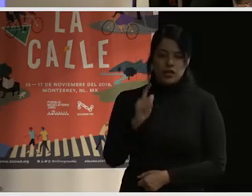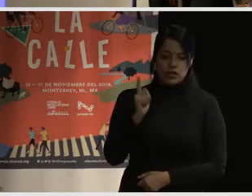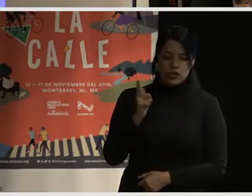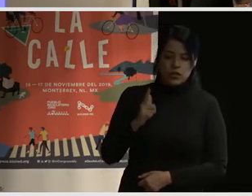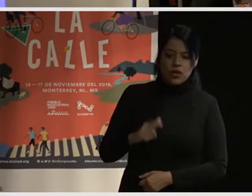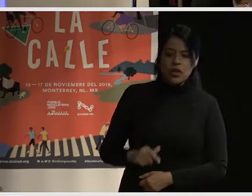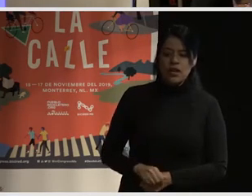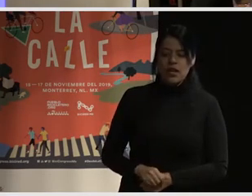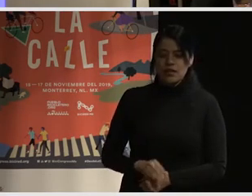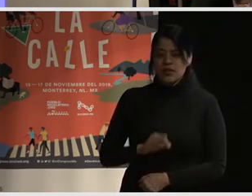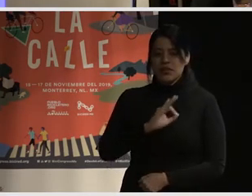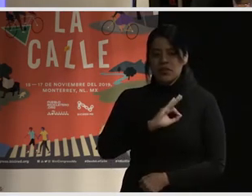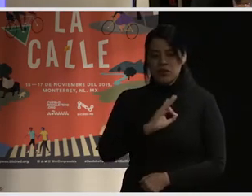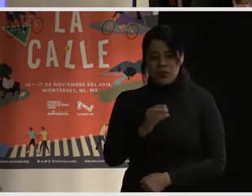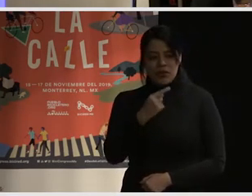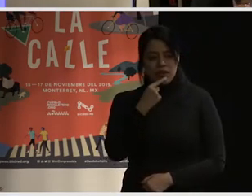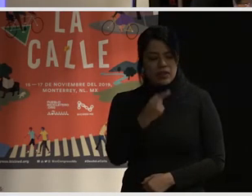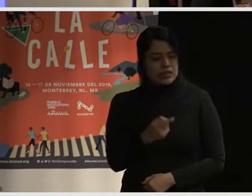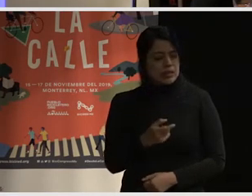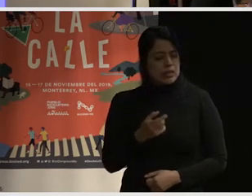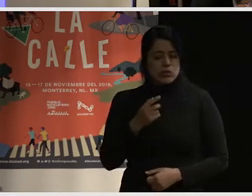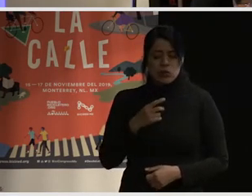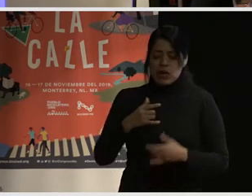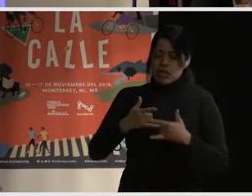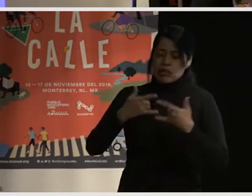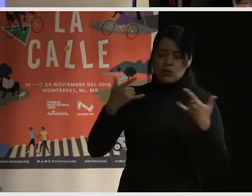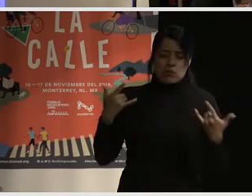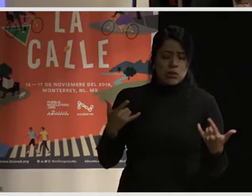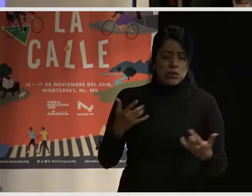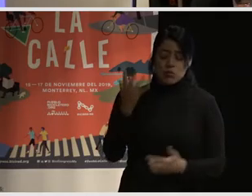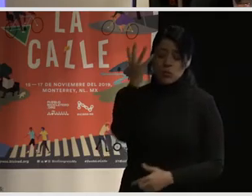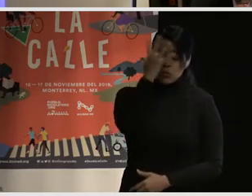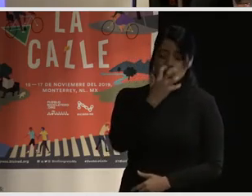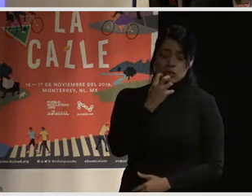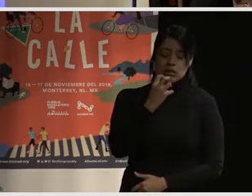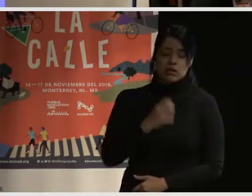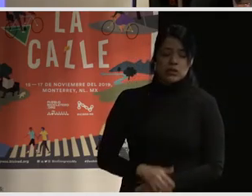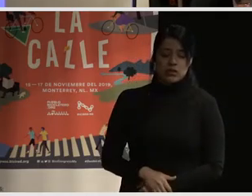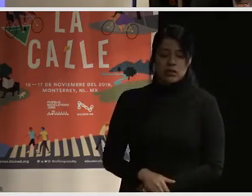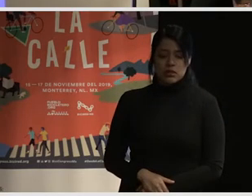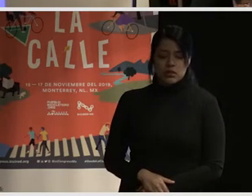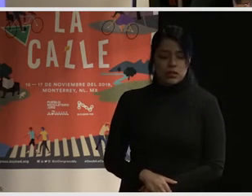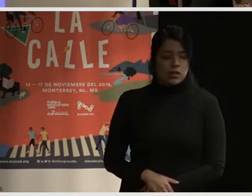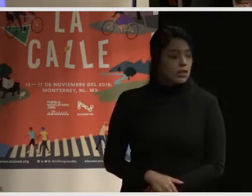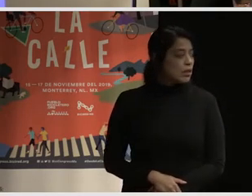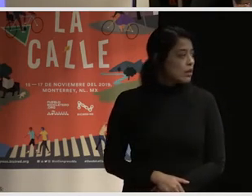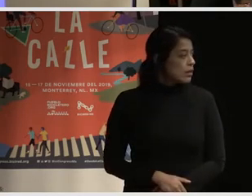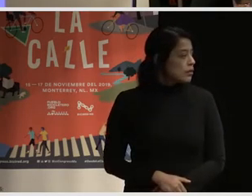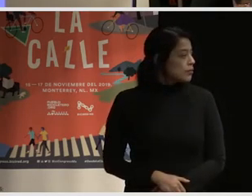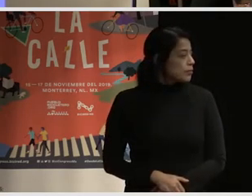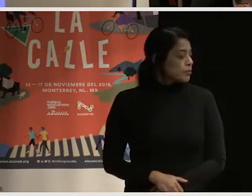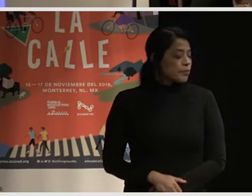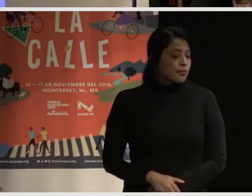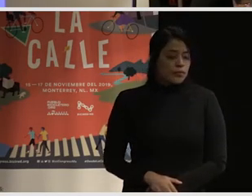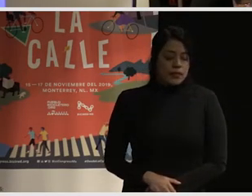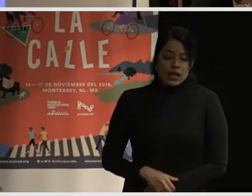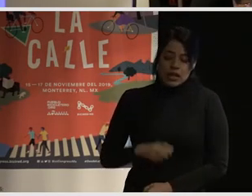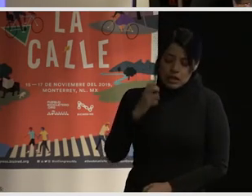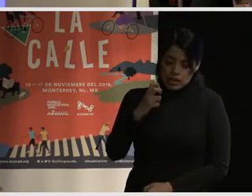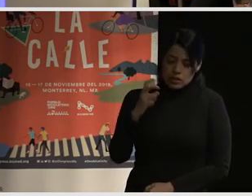más vuelva a comentar esa historia porque es muy deprimente pero déjenme volver a mi nota la